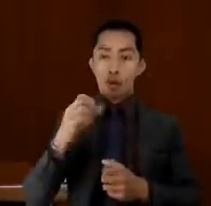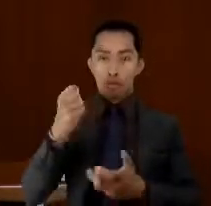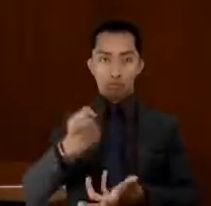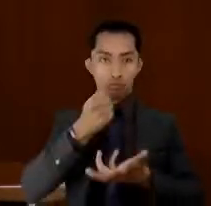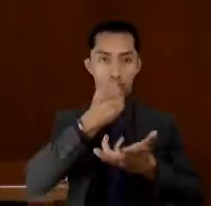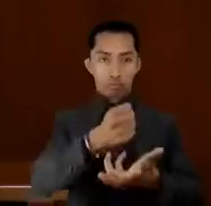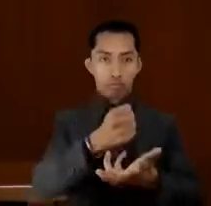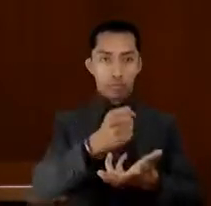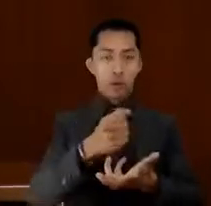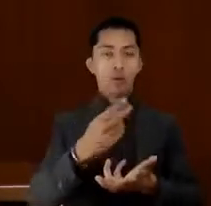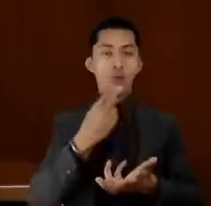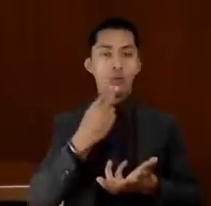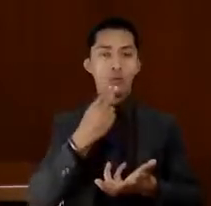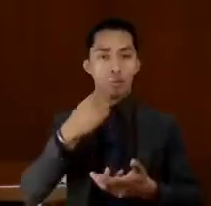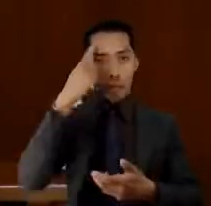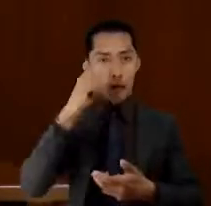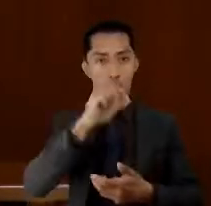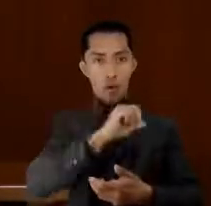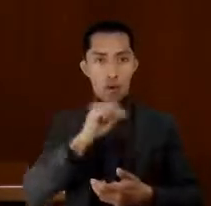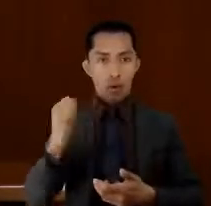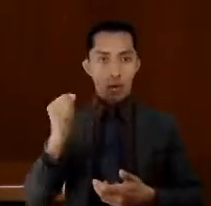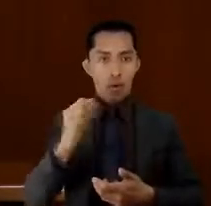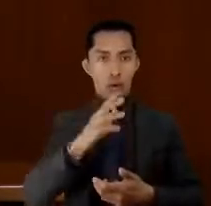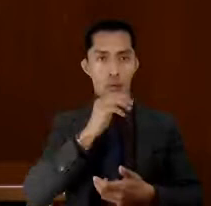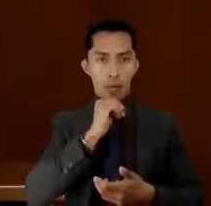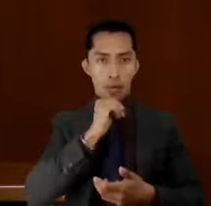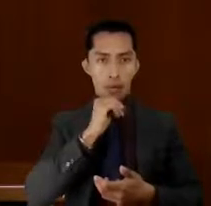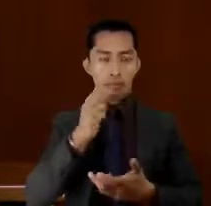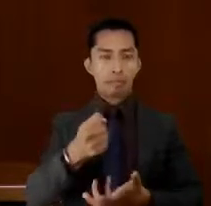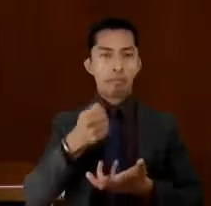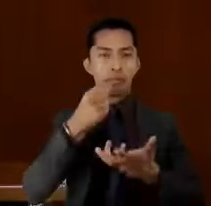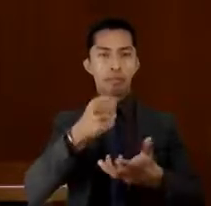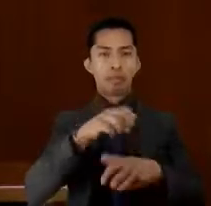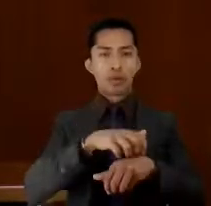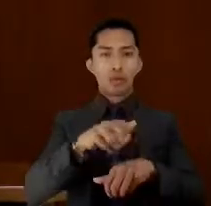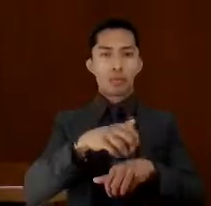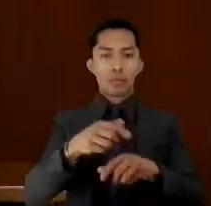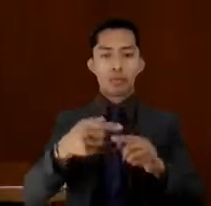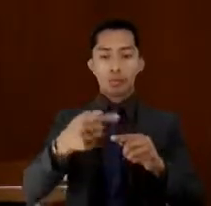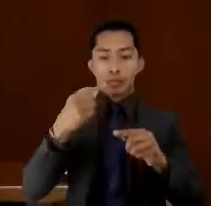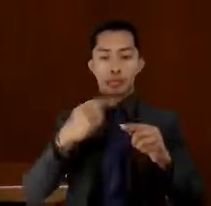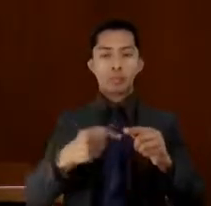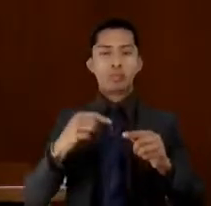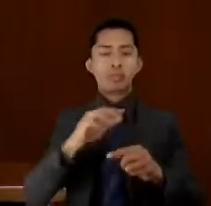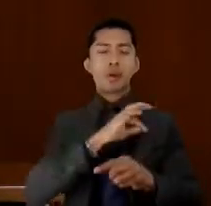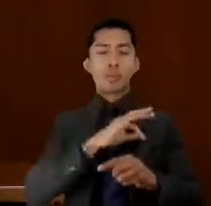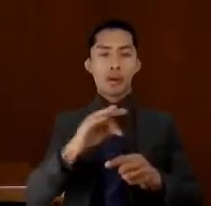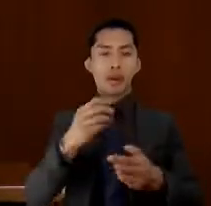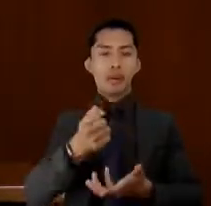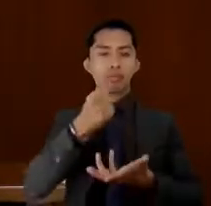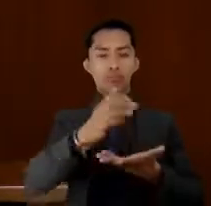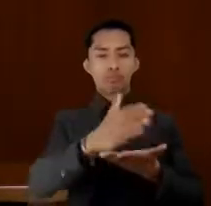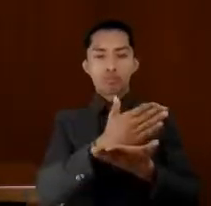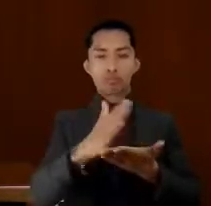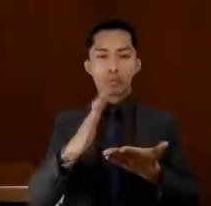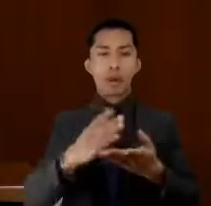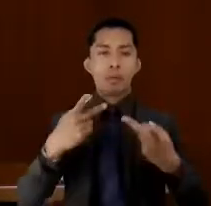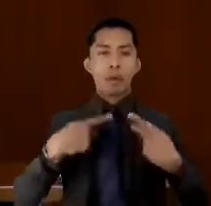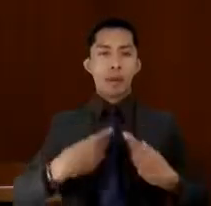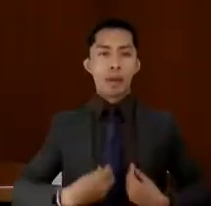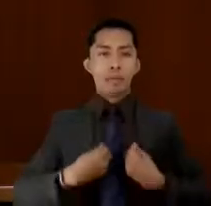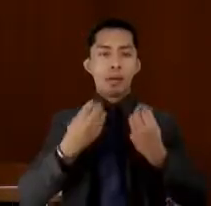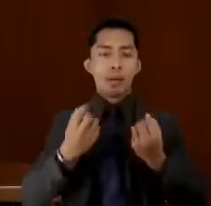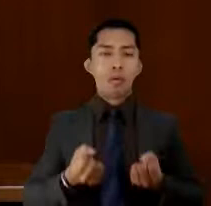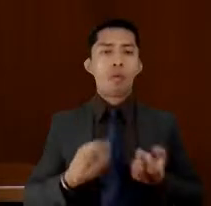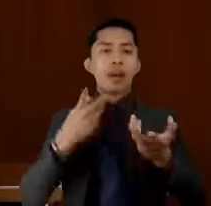ser utilizados para otro fin. El fondo a que se refiere el párrafo anterior se distribuirá en proporción directa al número de habitantes con que cuente